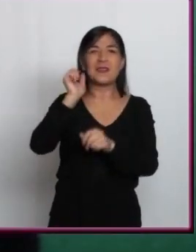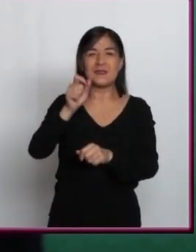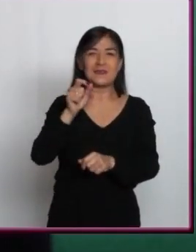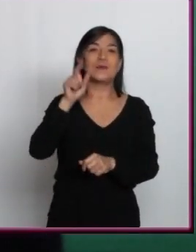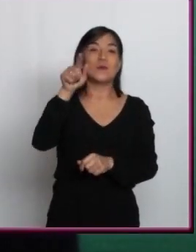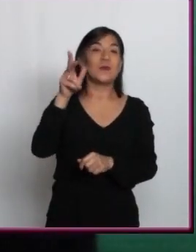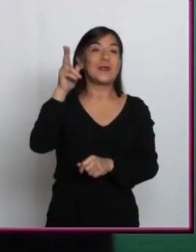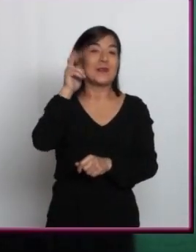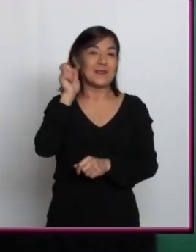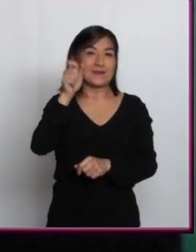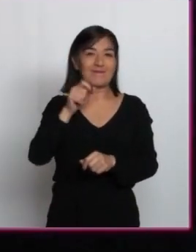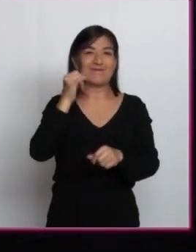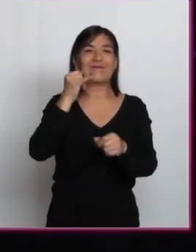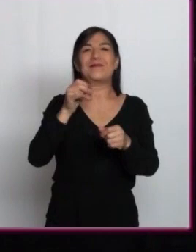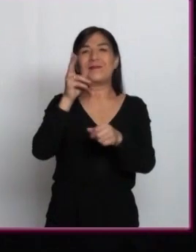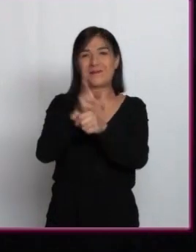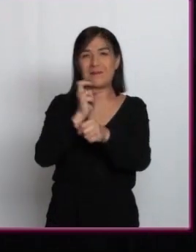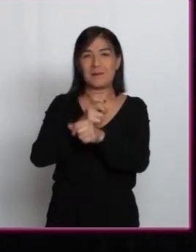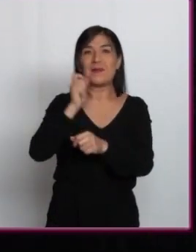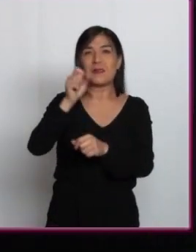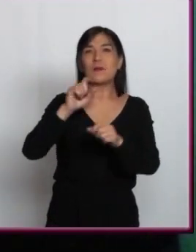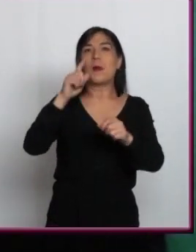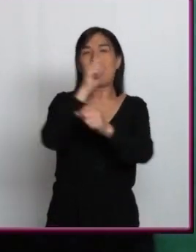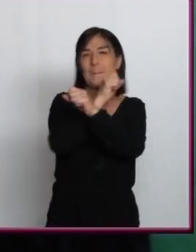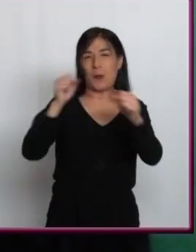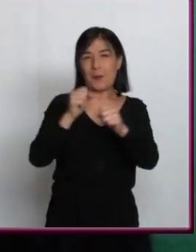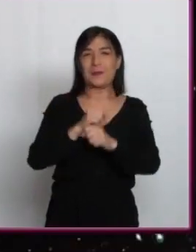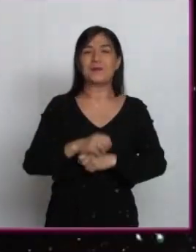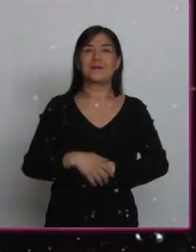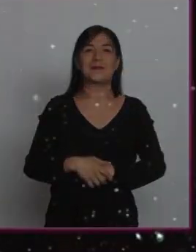nuestra invitada nos puede decir de este explosivo tema.